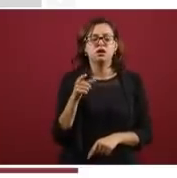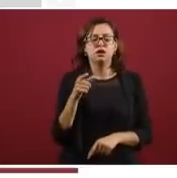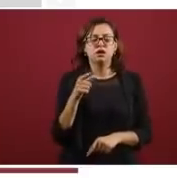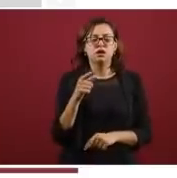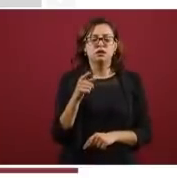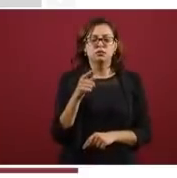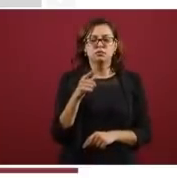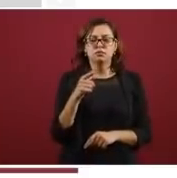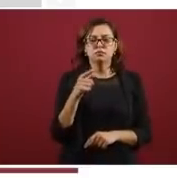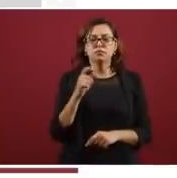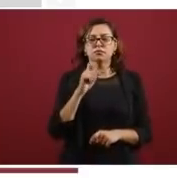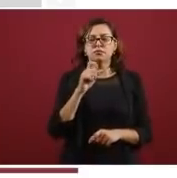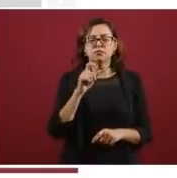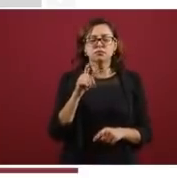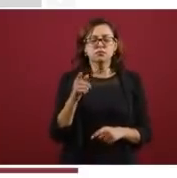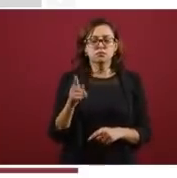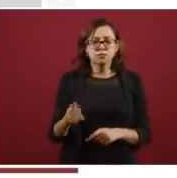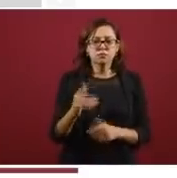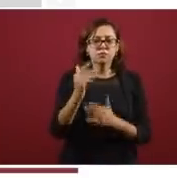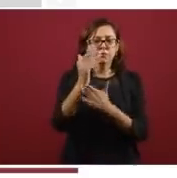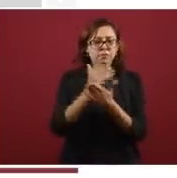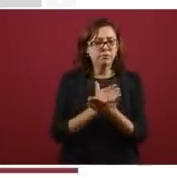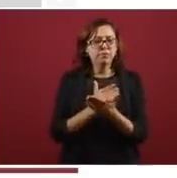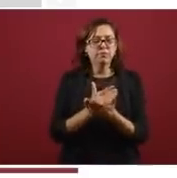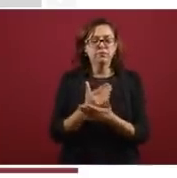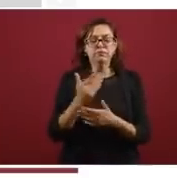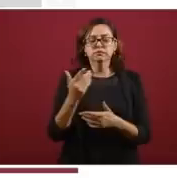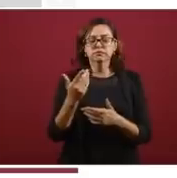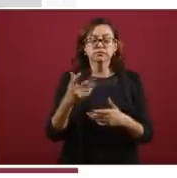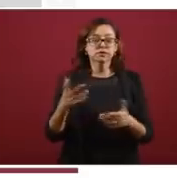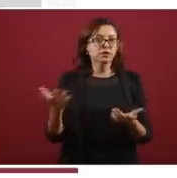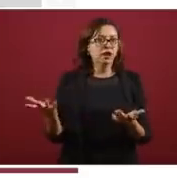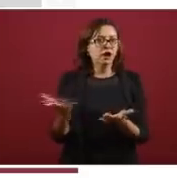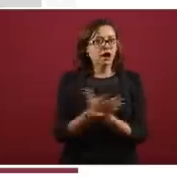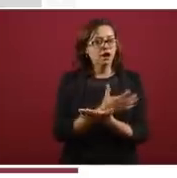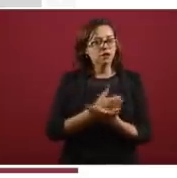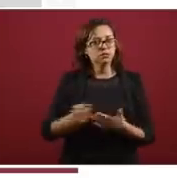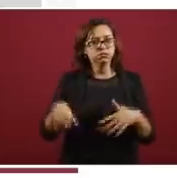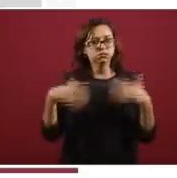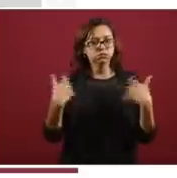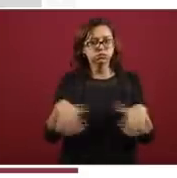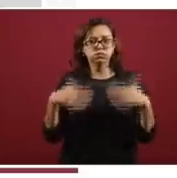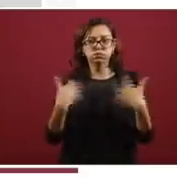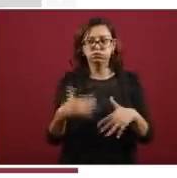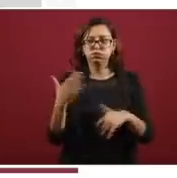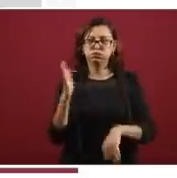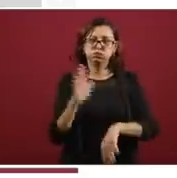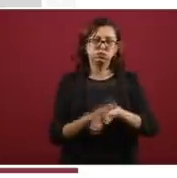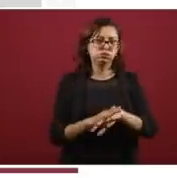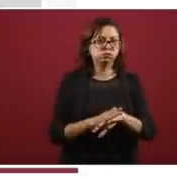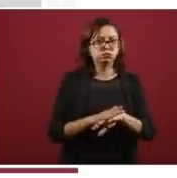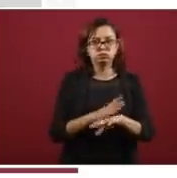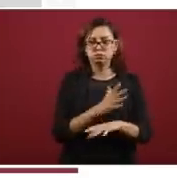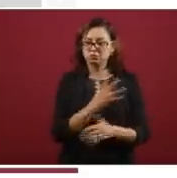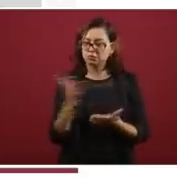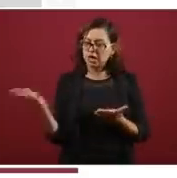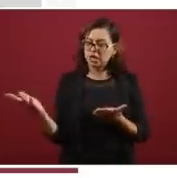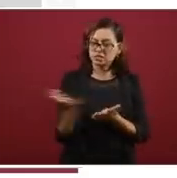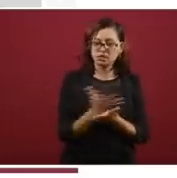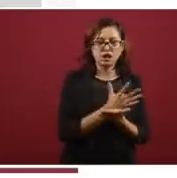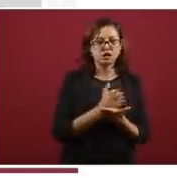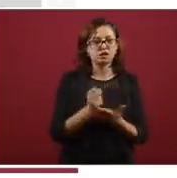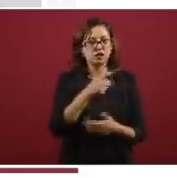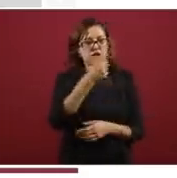Aldama, que lo que no tiene menor es el margen con el que opera. Es la gasolinera con el margen más alto en todo el